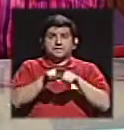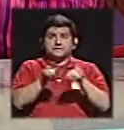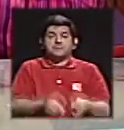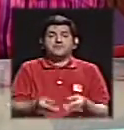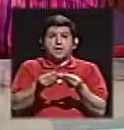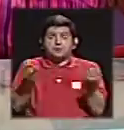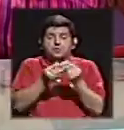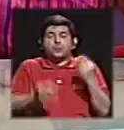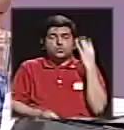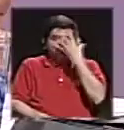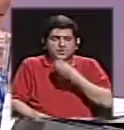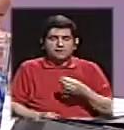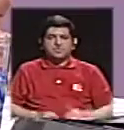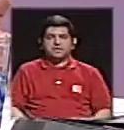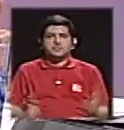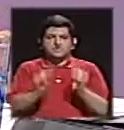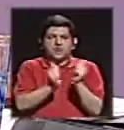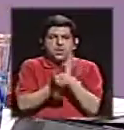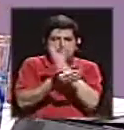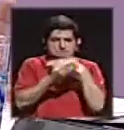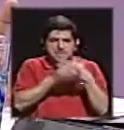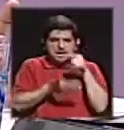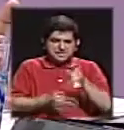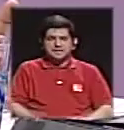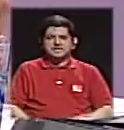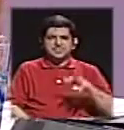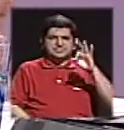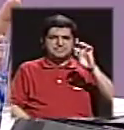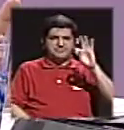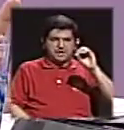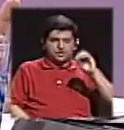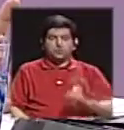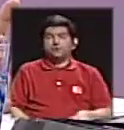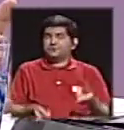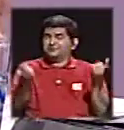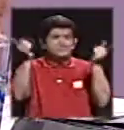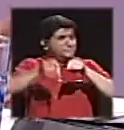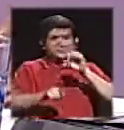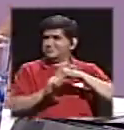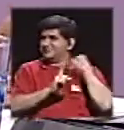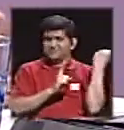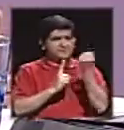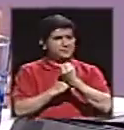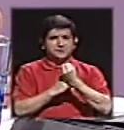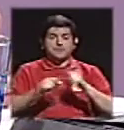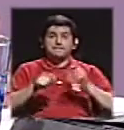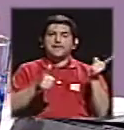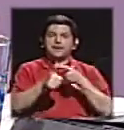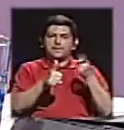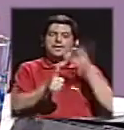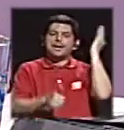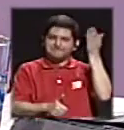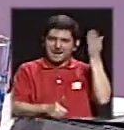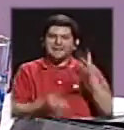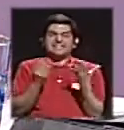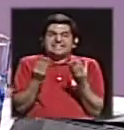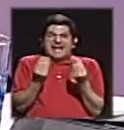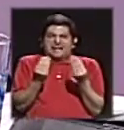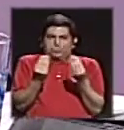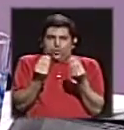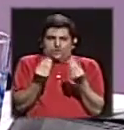de belleza con los restos de los fetos. O sea, eso es un disparate que no va a pasar, pero es el primer discurso, el del